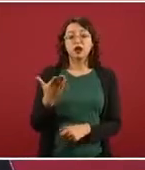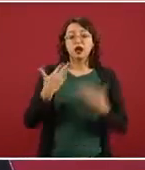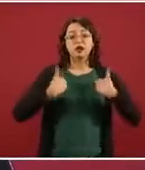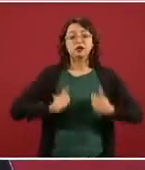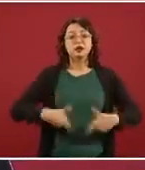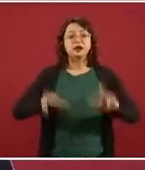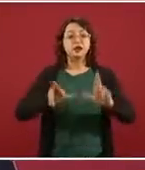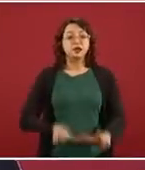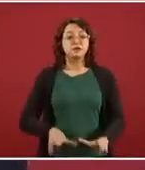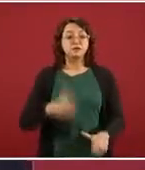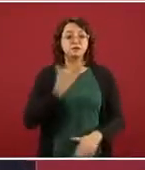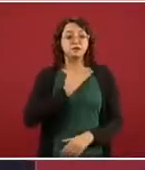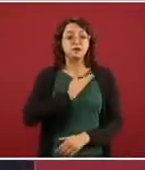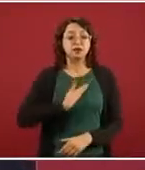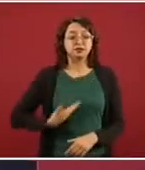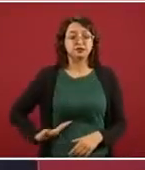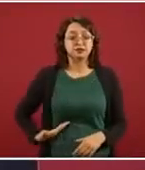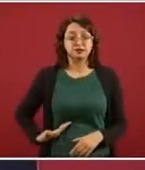Tiene la confianza para